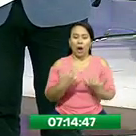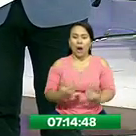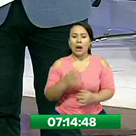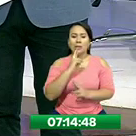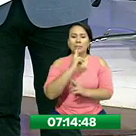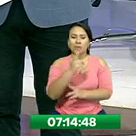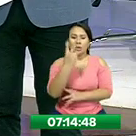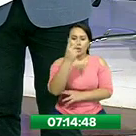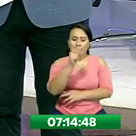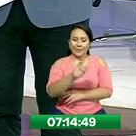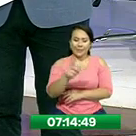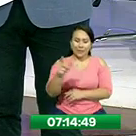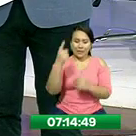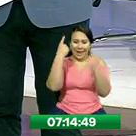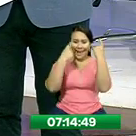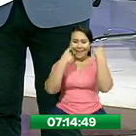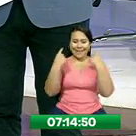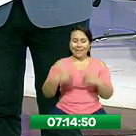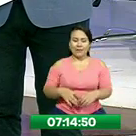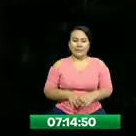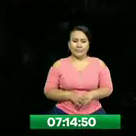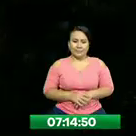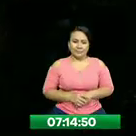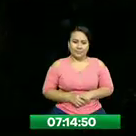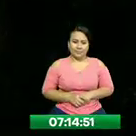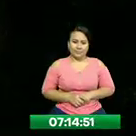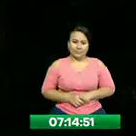dos personas heridas.